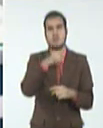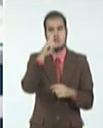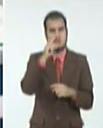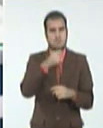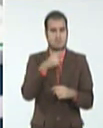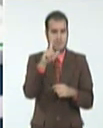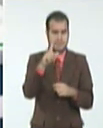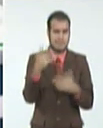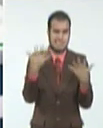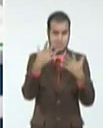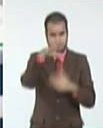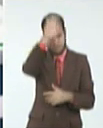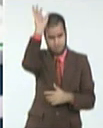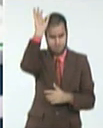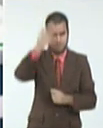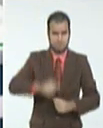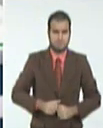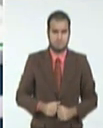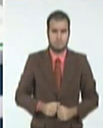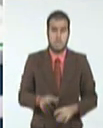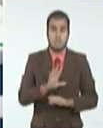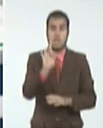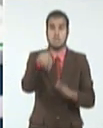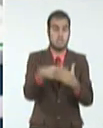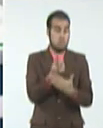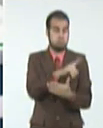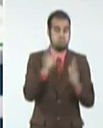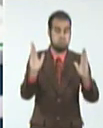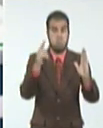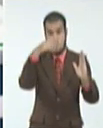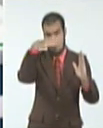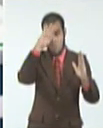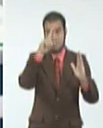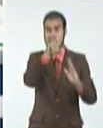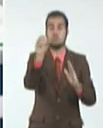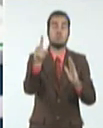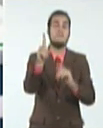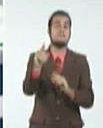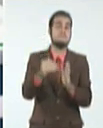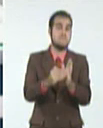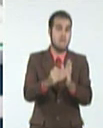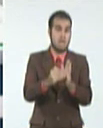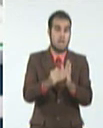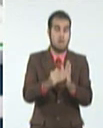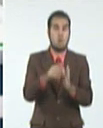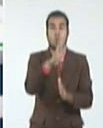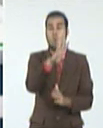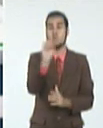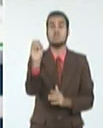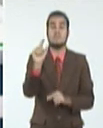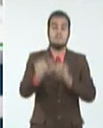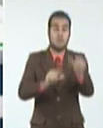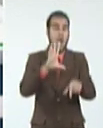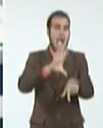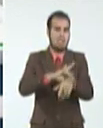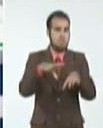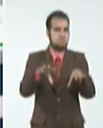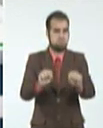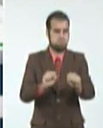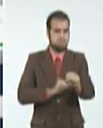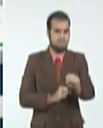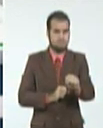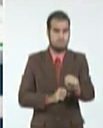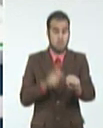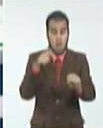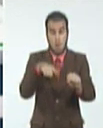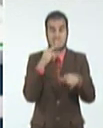15 días, Cuba reporta más de 101.400 casos confirmados. Y bueno, hoy se